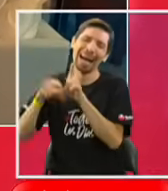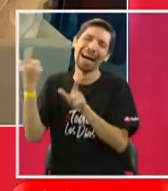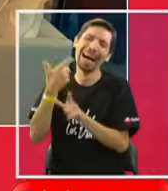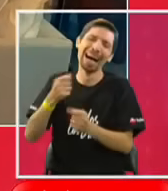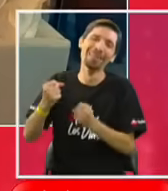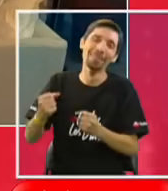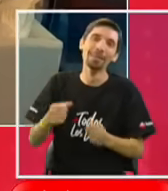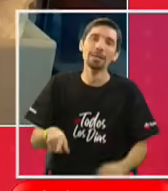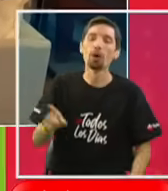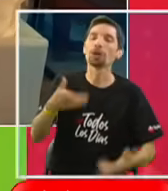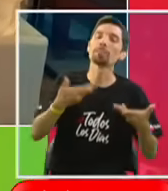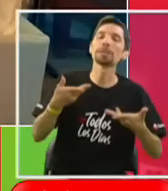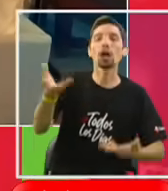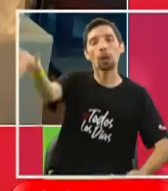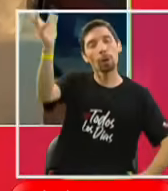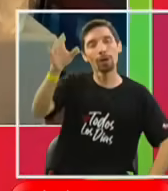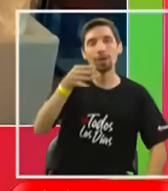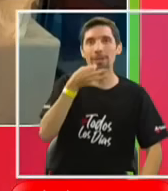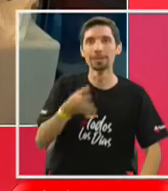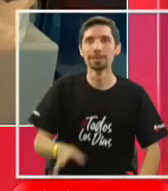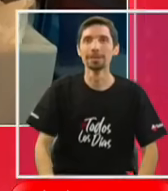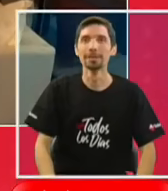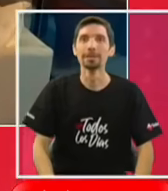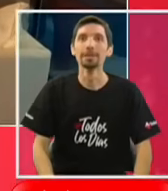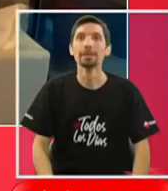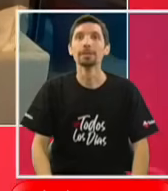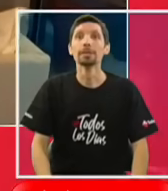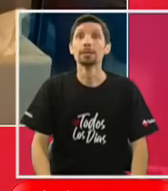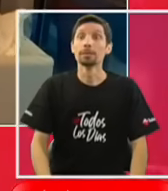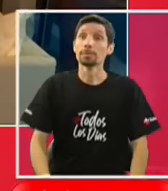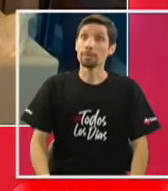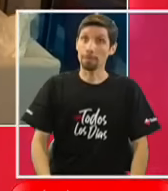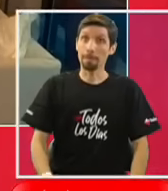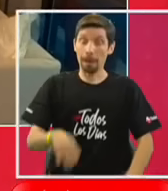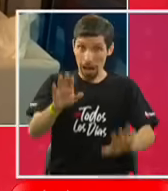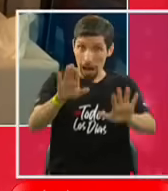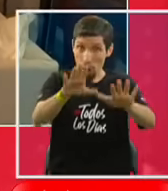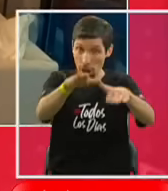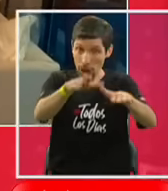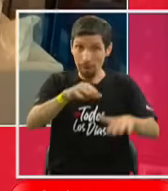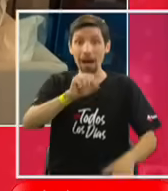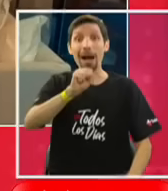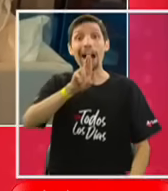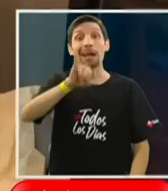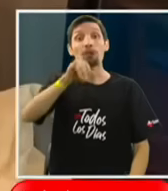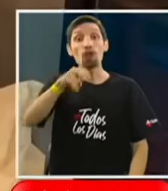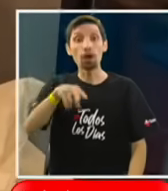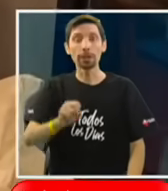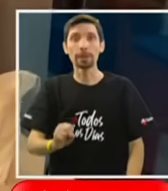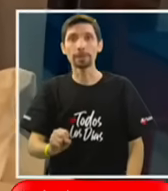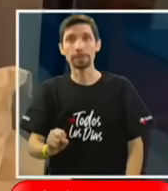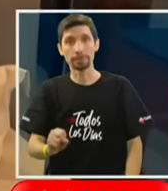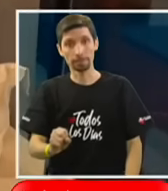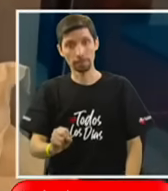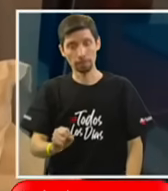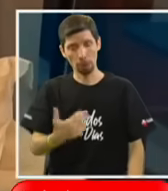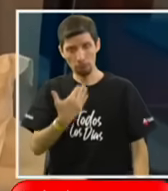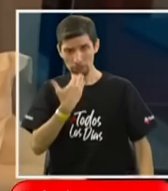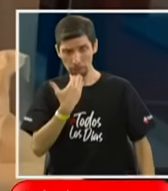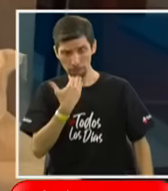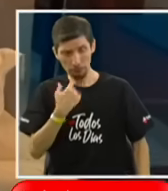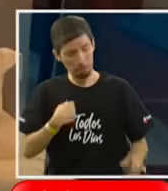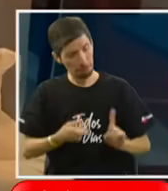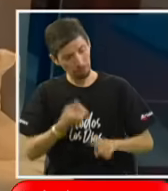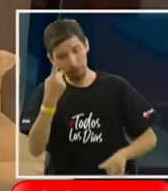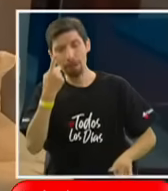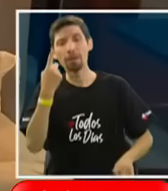Es pesado. Te... Oye, ya, igual. También igual. Es... Va, mira. También es mi